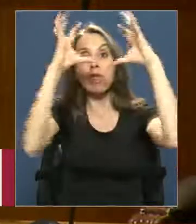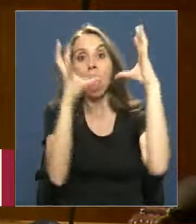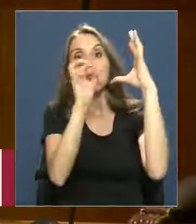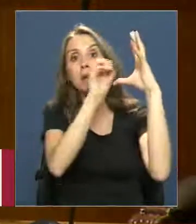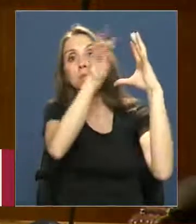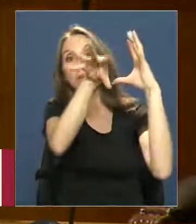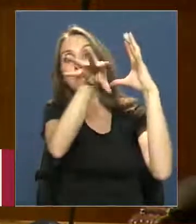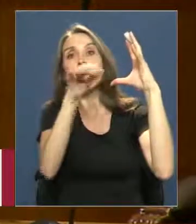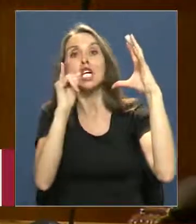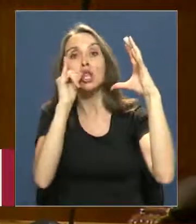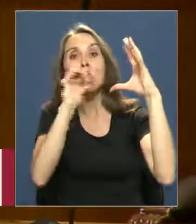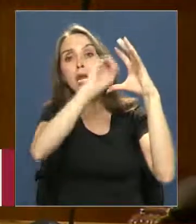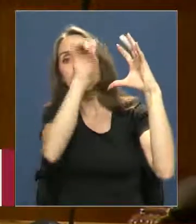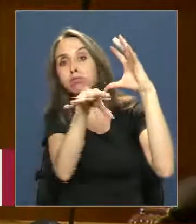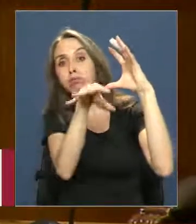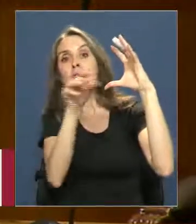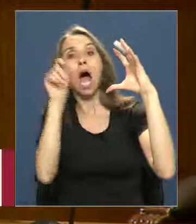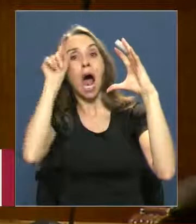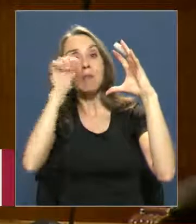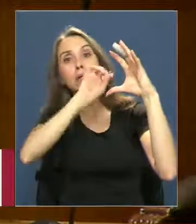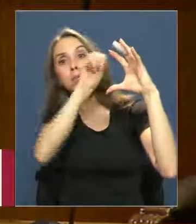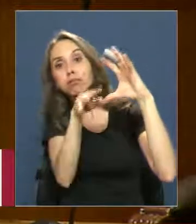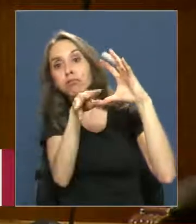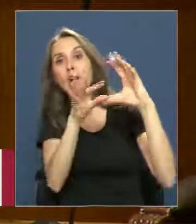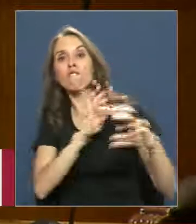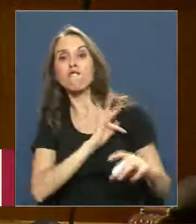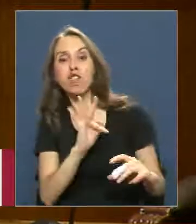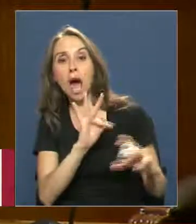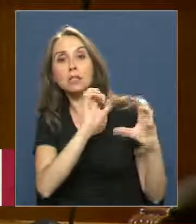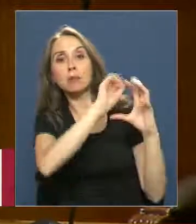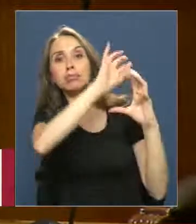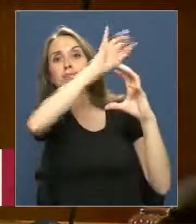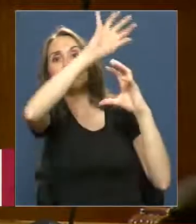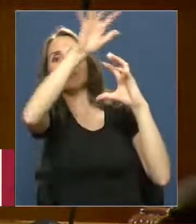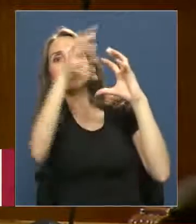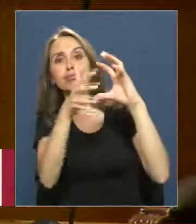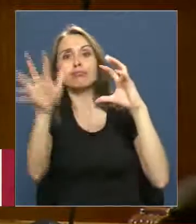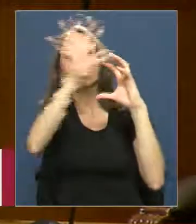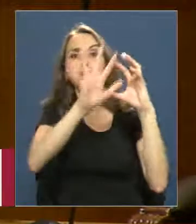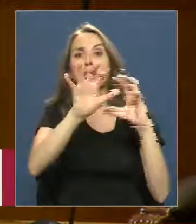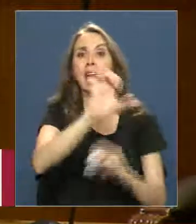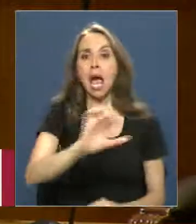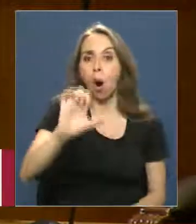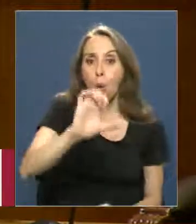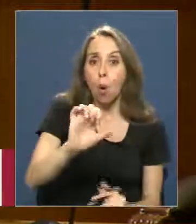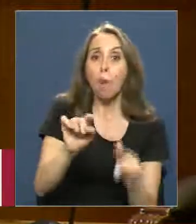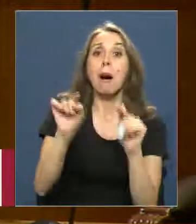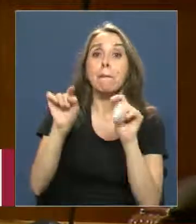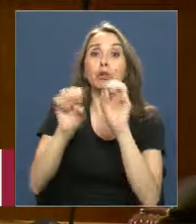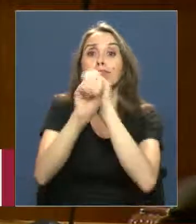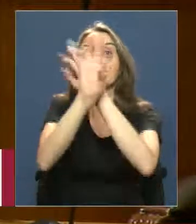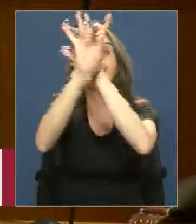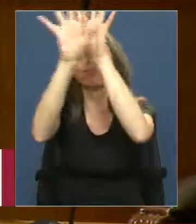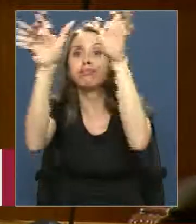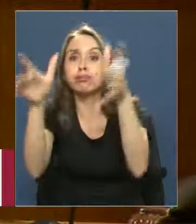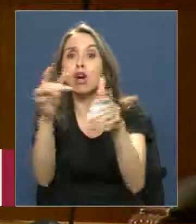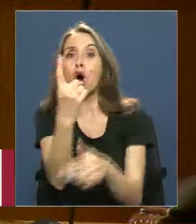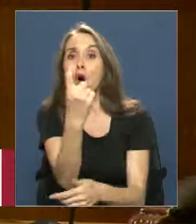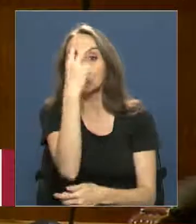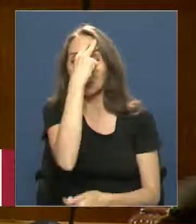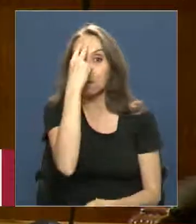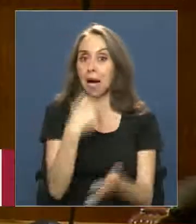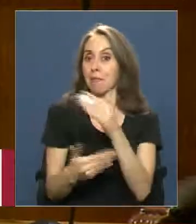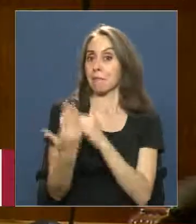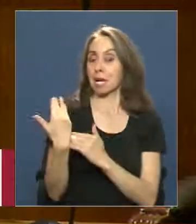Italia, Alemania, Francia y en general a toda Europa. A consecuencia de esto, el 11 de marzo